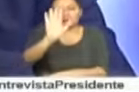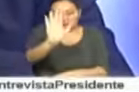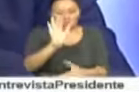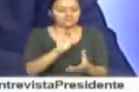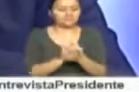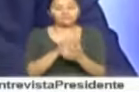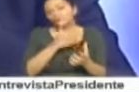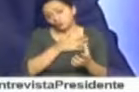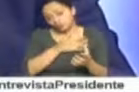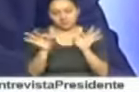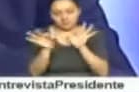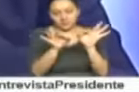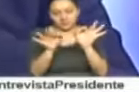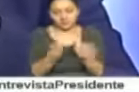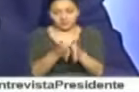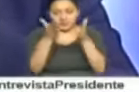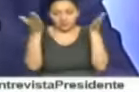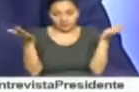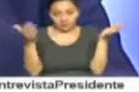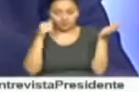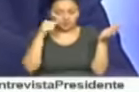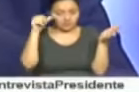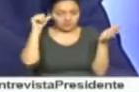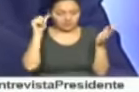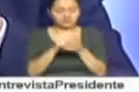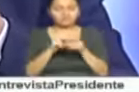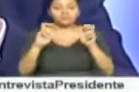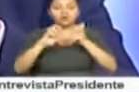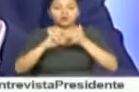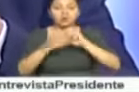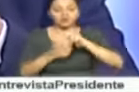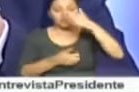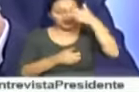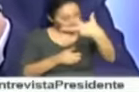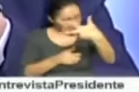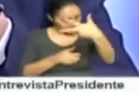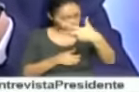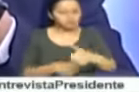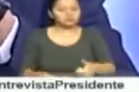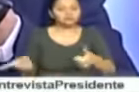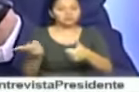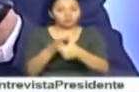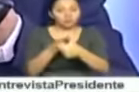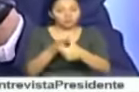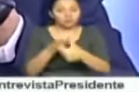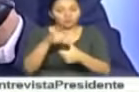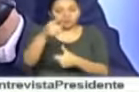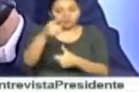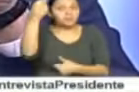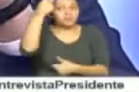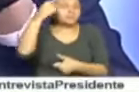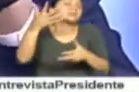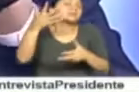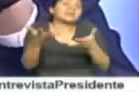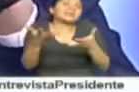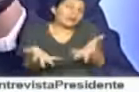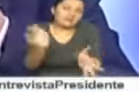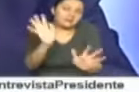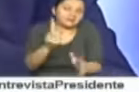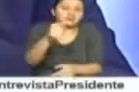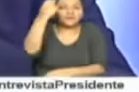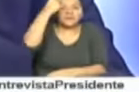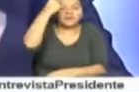editorial del Telégrafo el día de ayer. Los problemas de base son tres. Primero, el creer Y tal vez es por culpa de